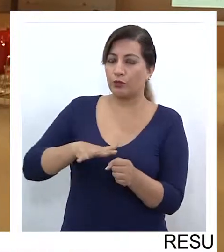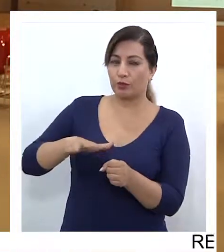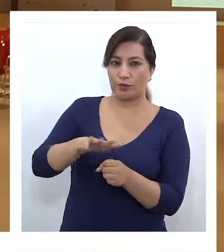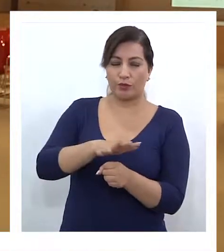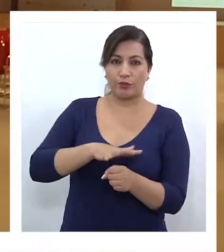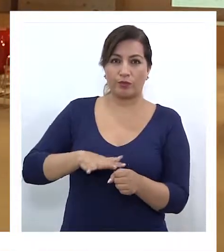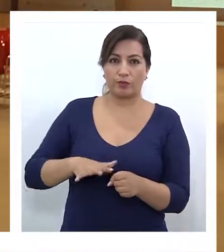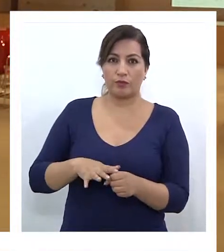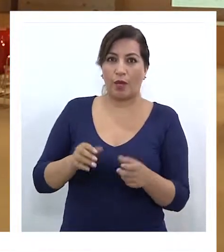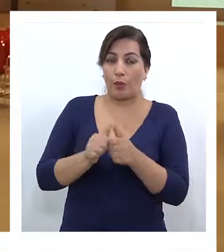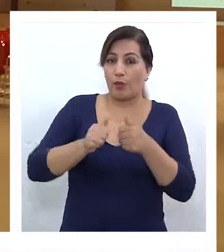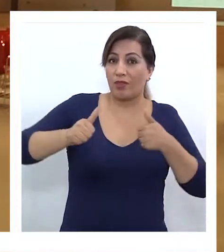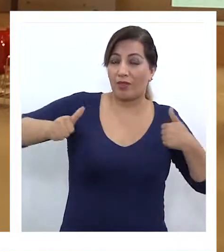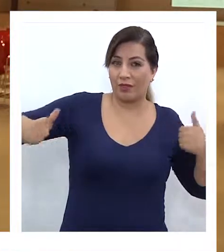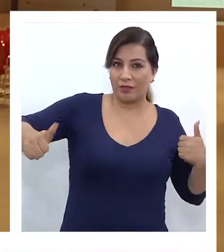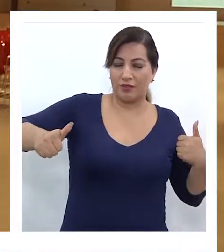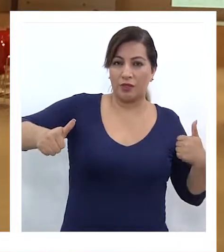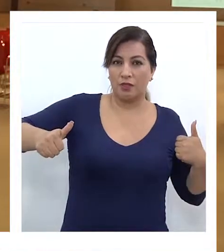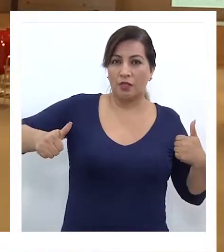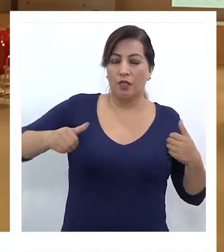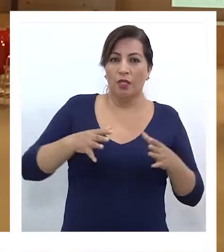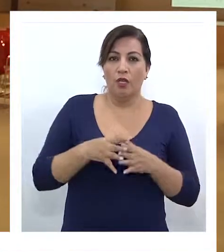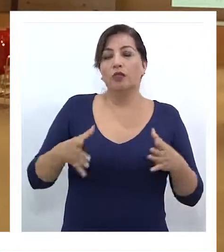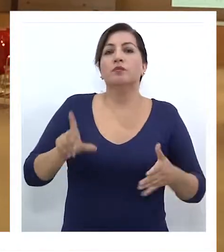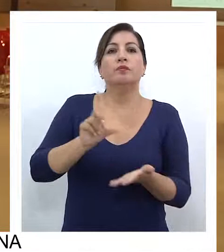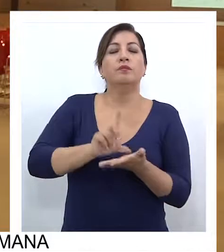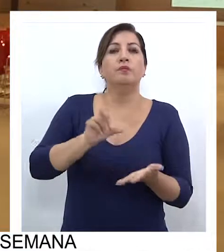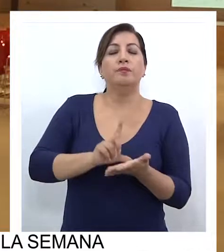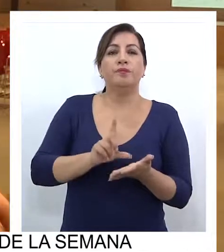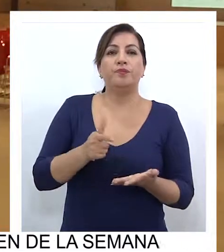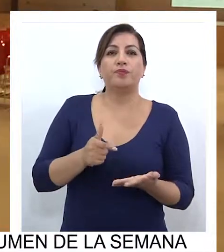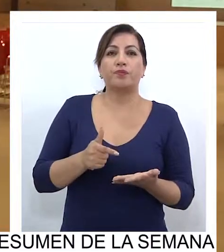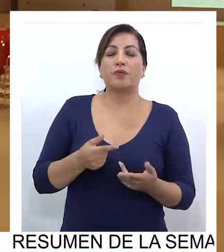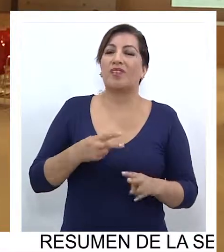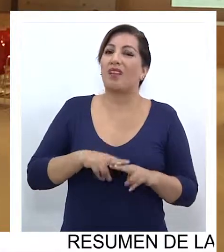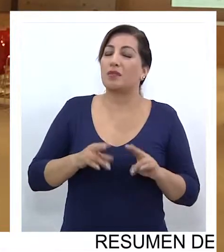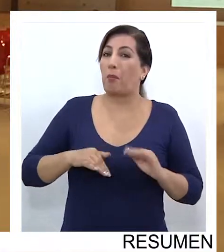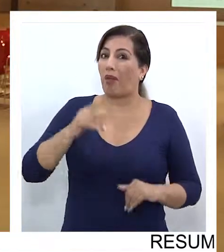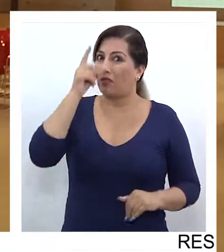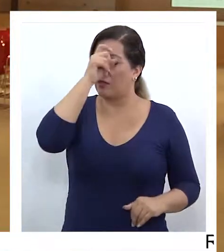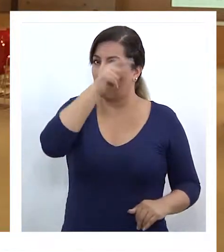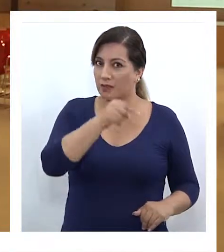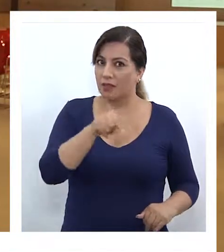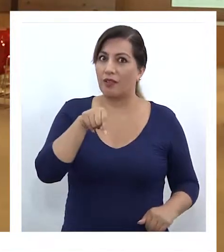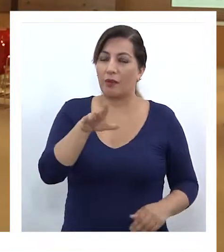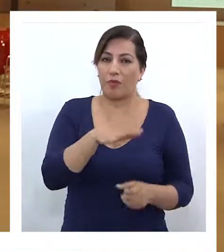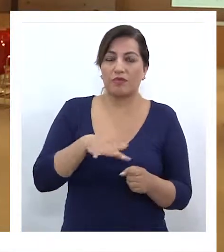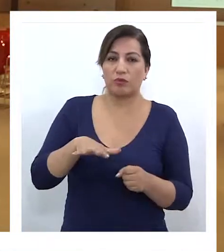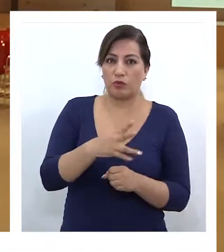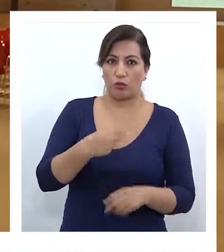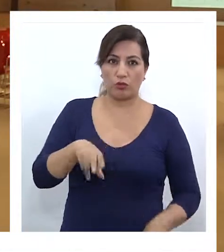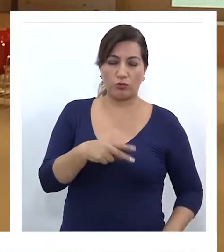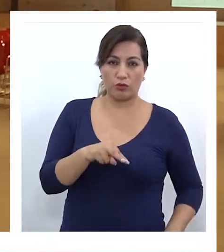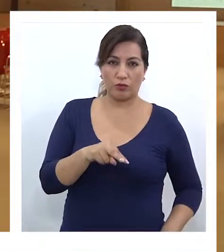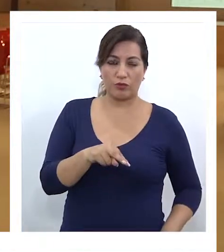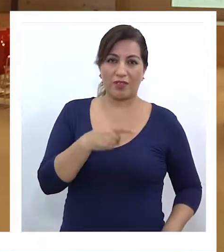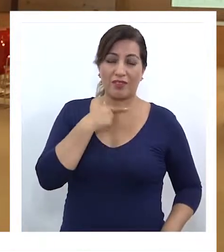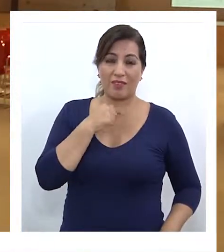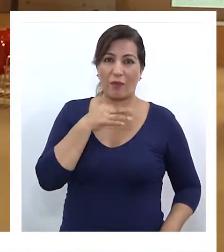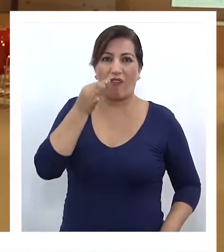de distancia respecto de los grandes puntos de reciclaje que complejiza la situación y por lo tanto lo que nosotros